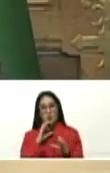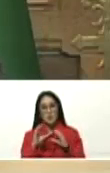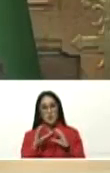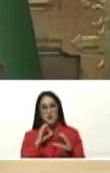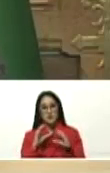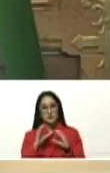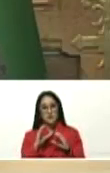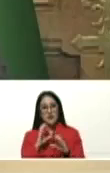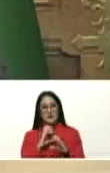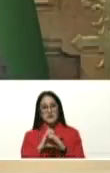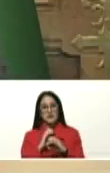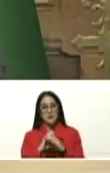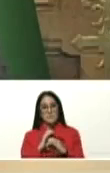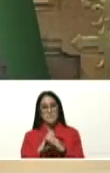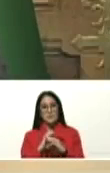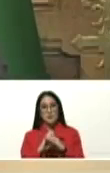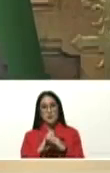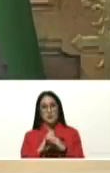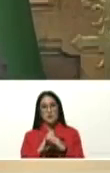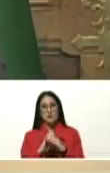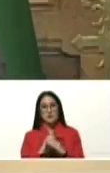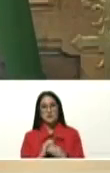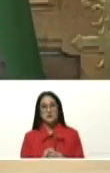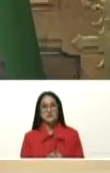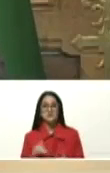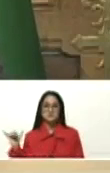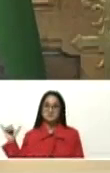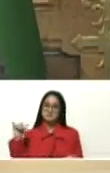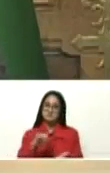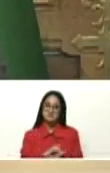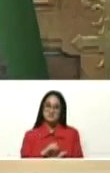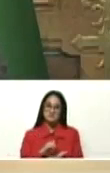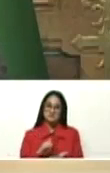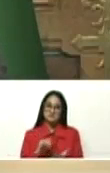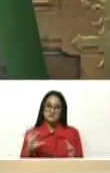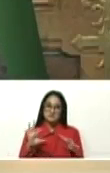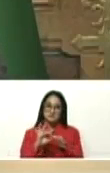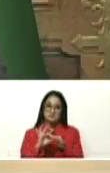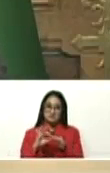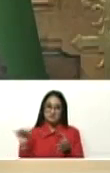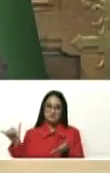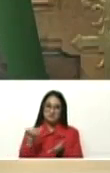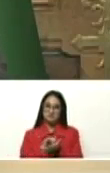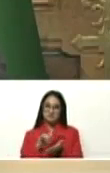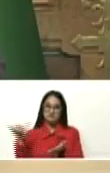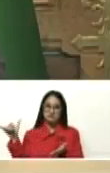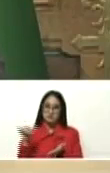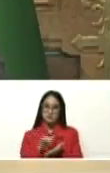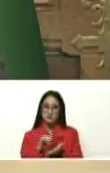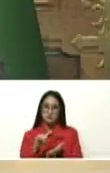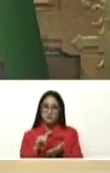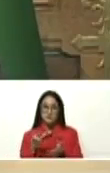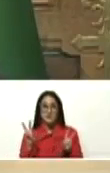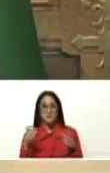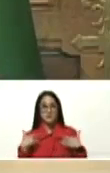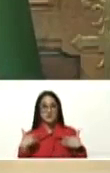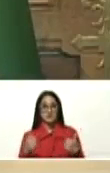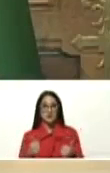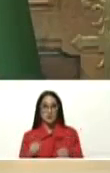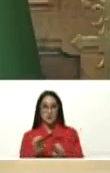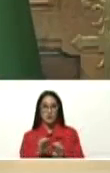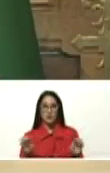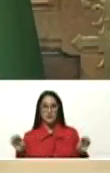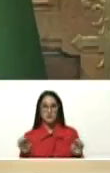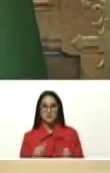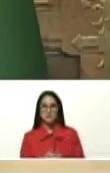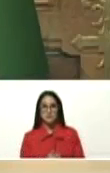telecomunicaciones, transporte, viajes, conexión aérea, salud,